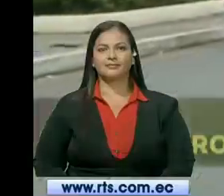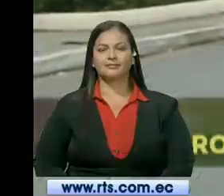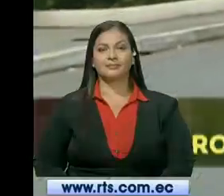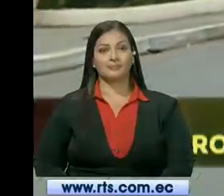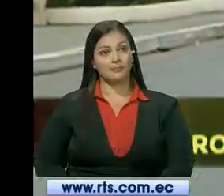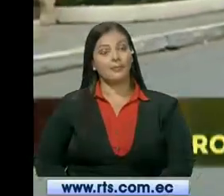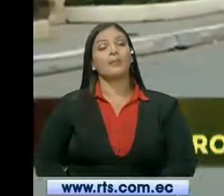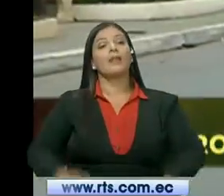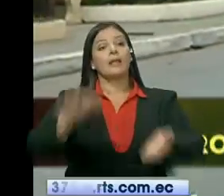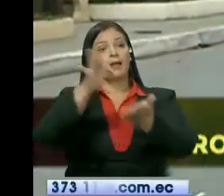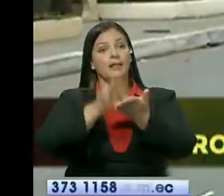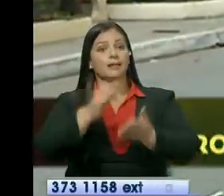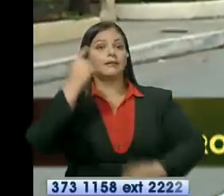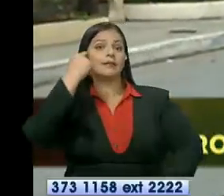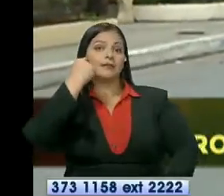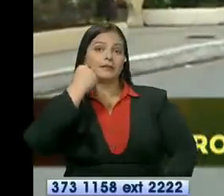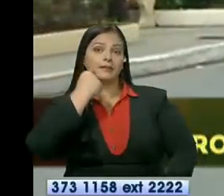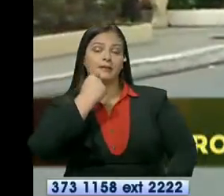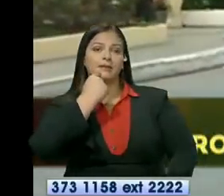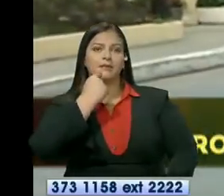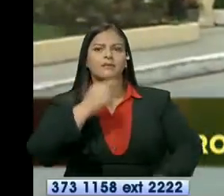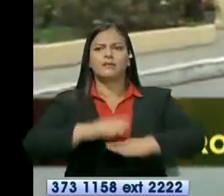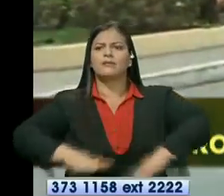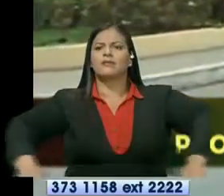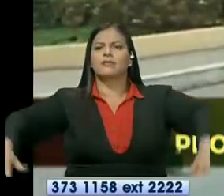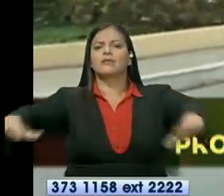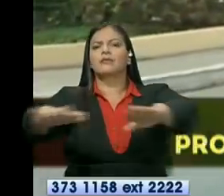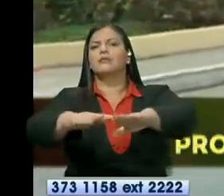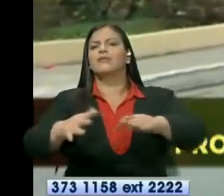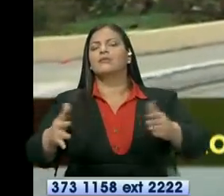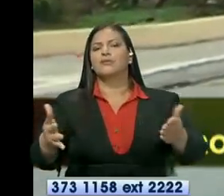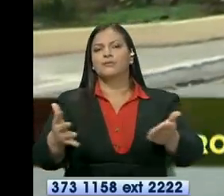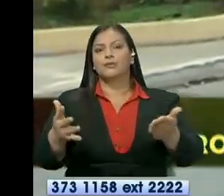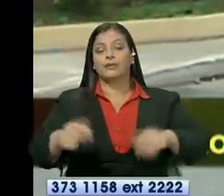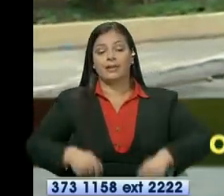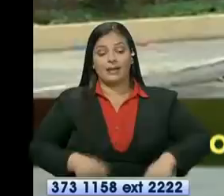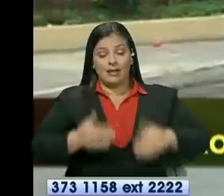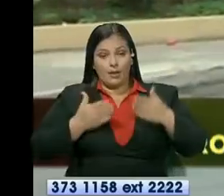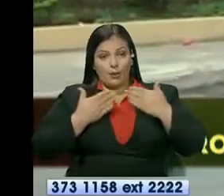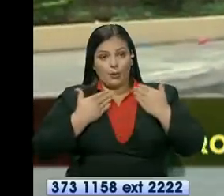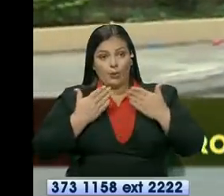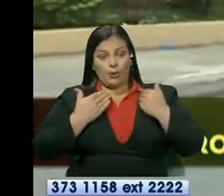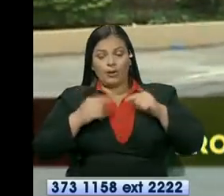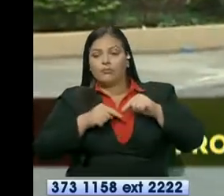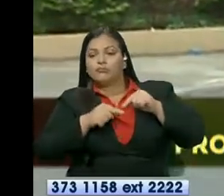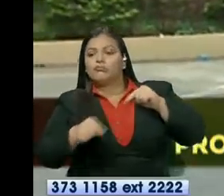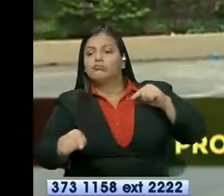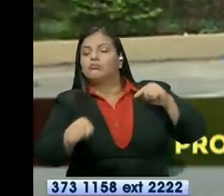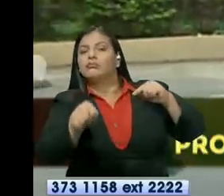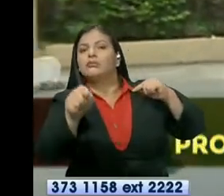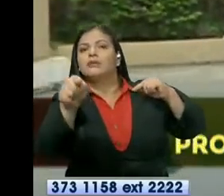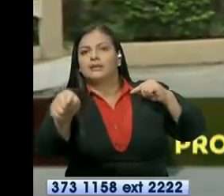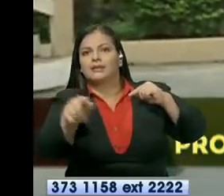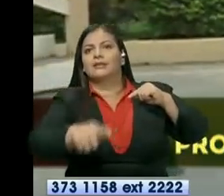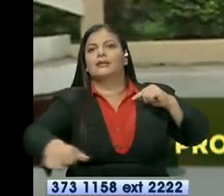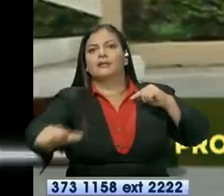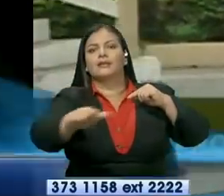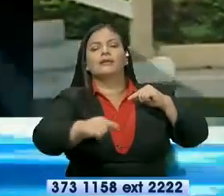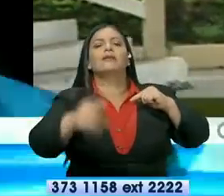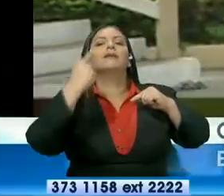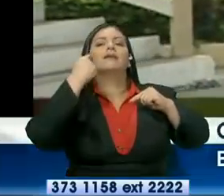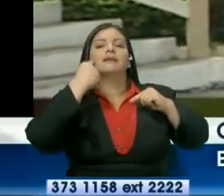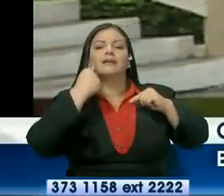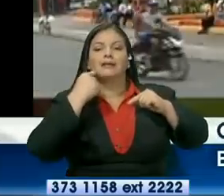malecón. El cantón Simón Bolívar está ubicado en la provincia del Guayas, en el margen oriental, al norte del